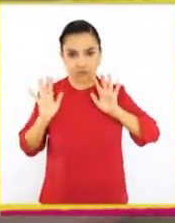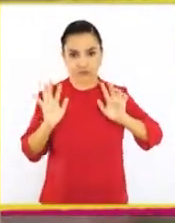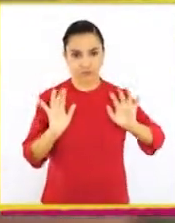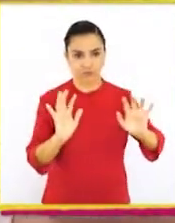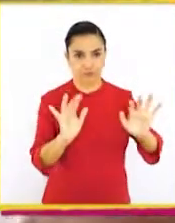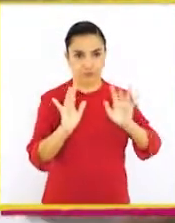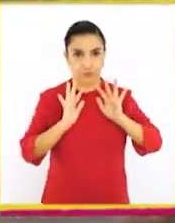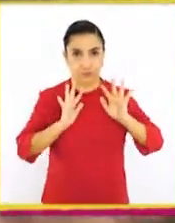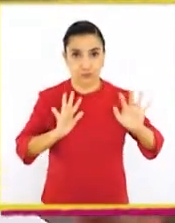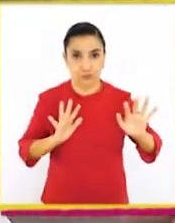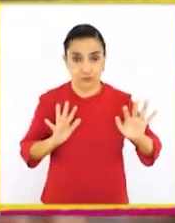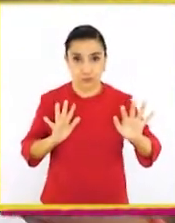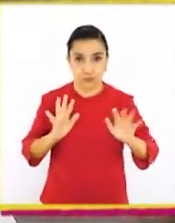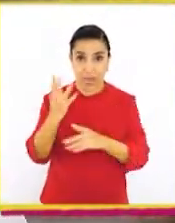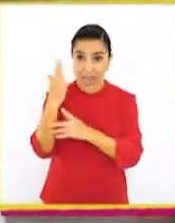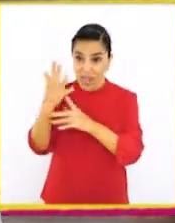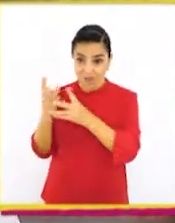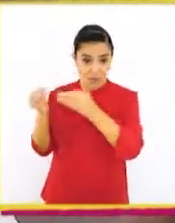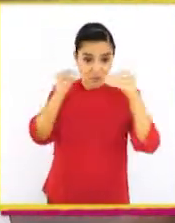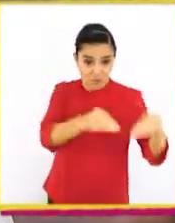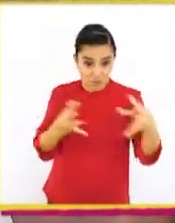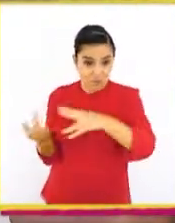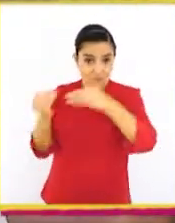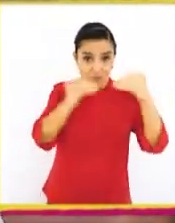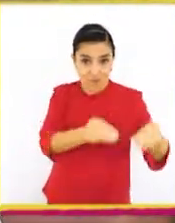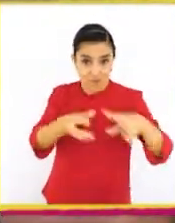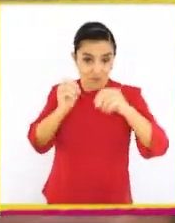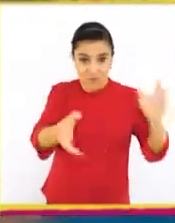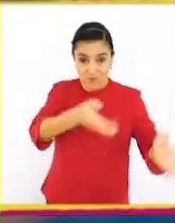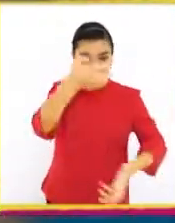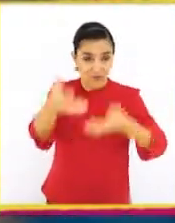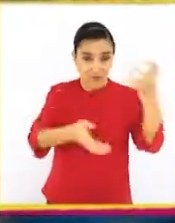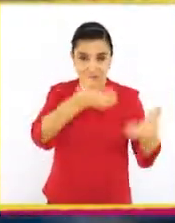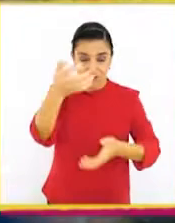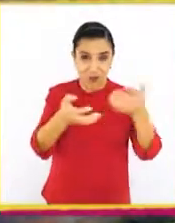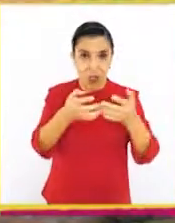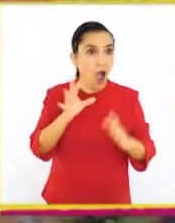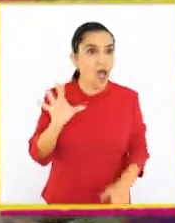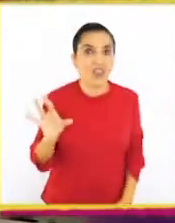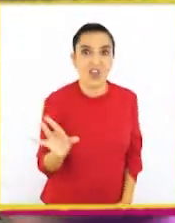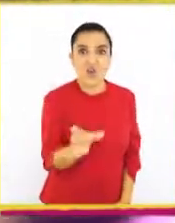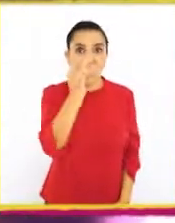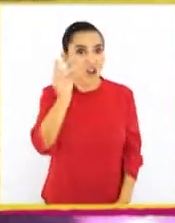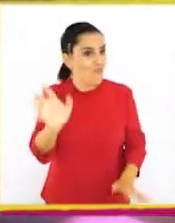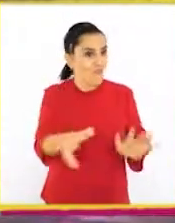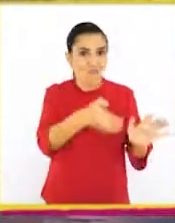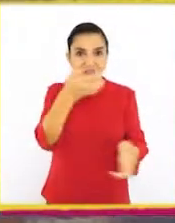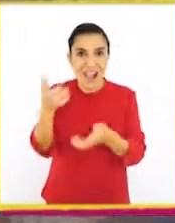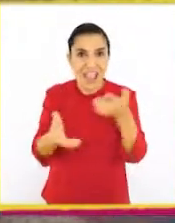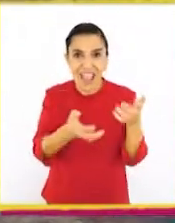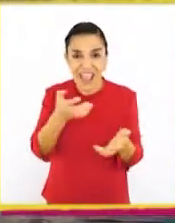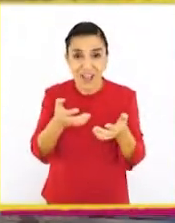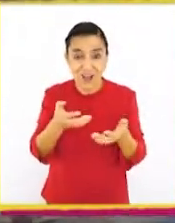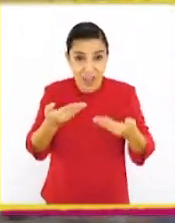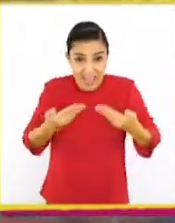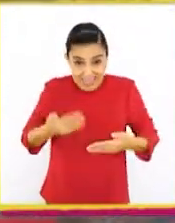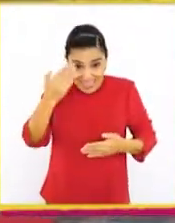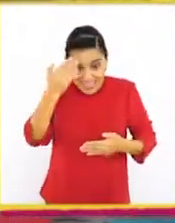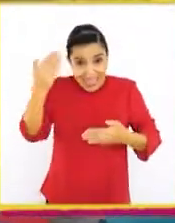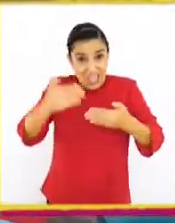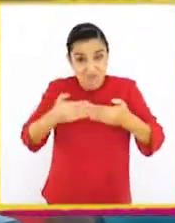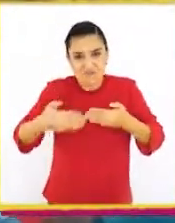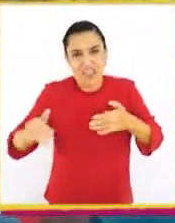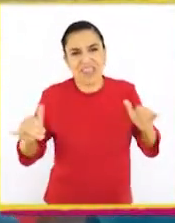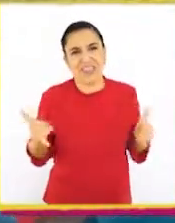y fueron poniéndole más ramas al fuego para que no se apagara. Acababan de descubrir el fuego. Y desde